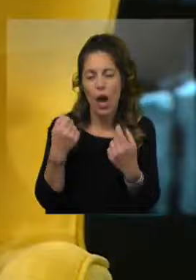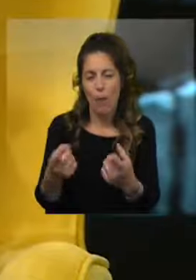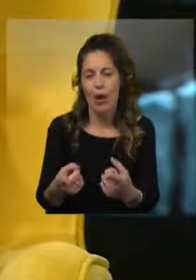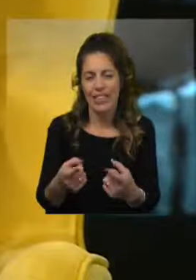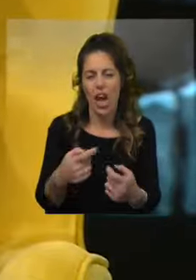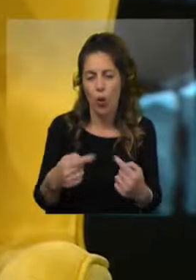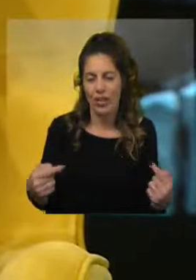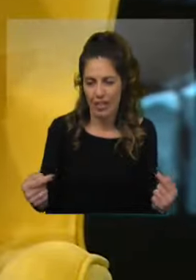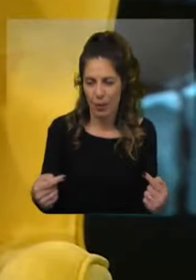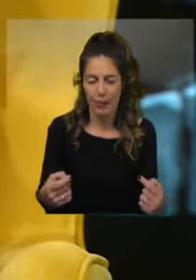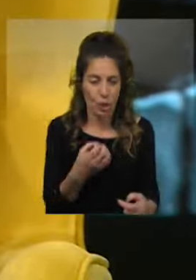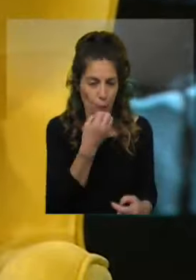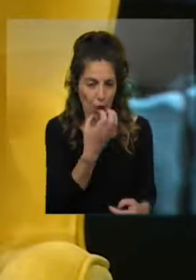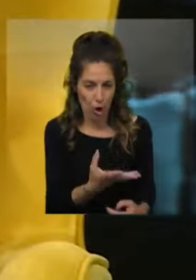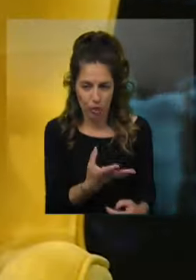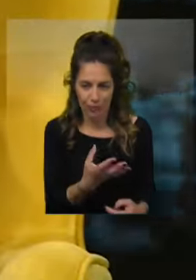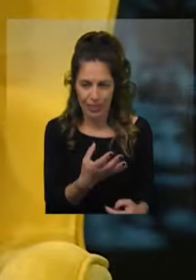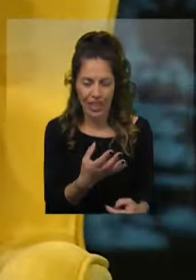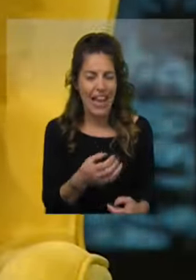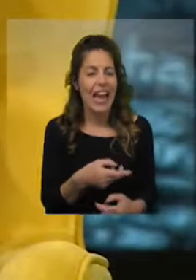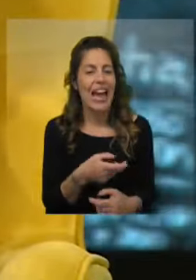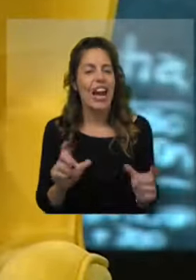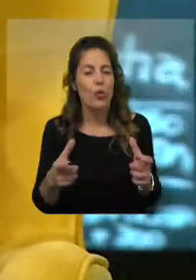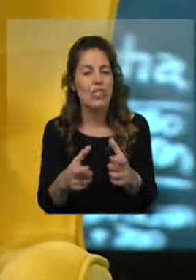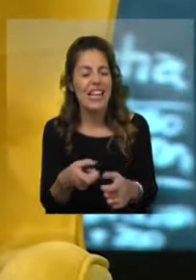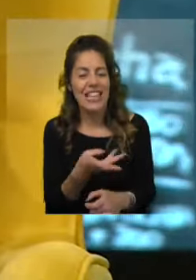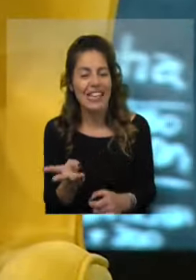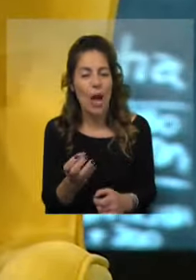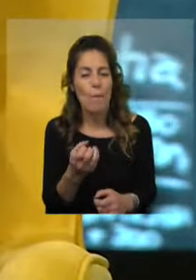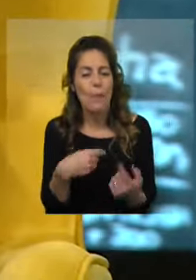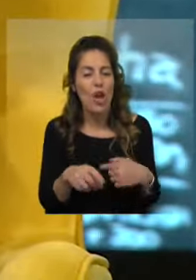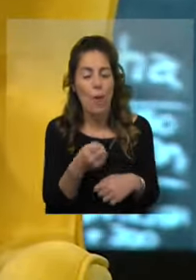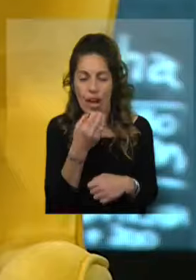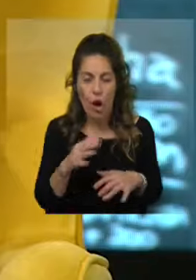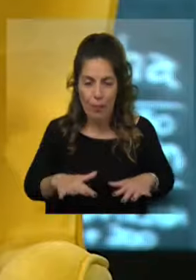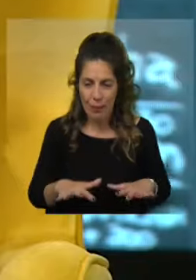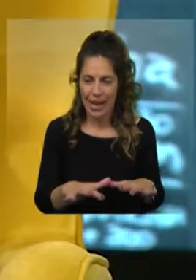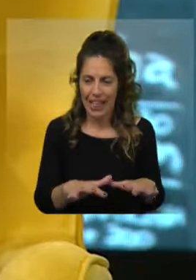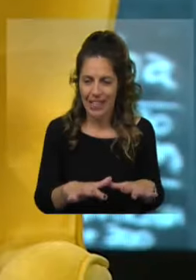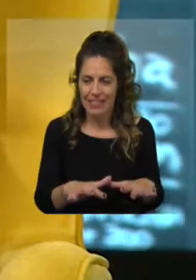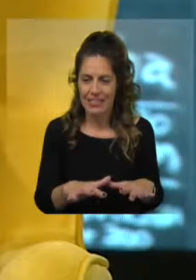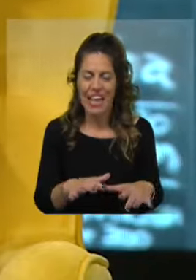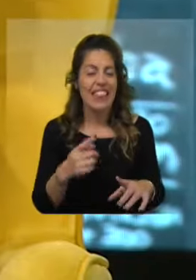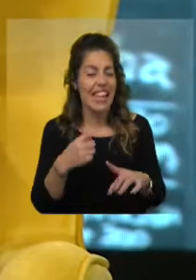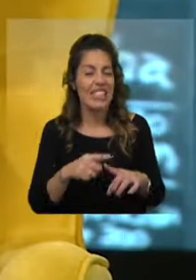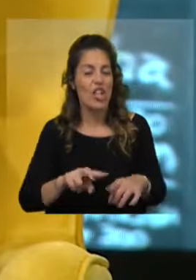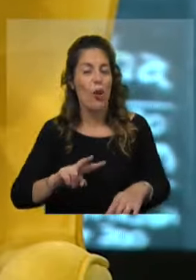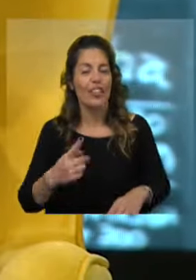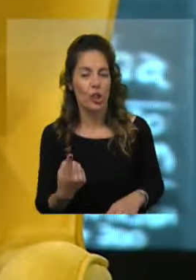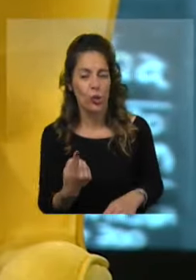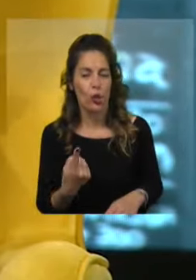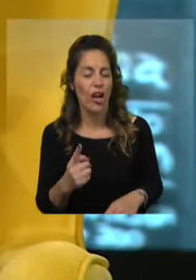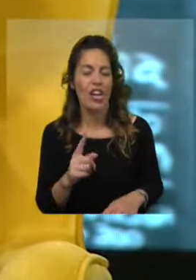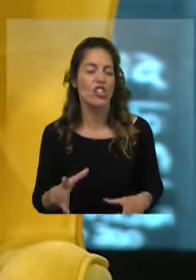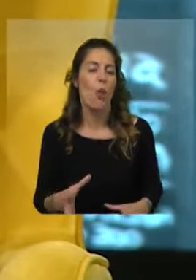equipamiento mejor reducidas en cantidad pero mejor formadas O sea que tengamos algo del siglo XXI que no sea un Bolsón de